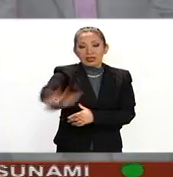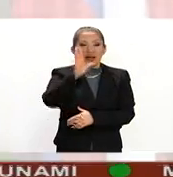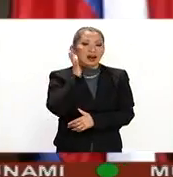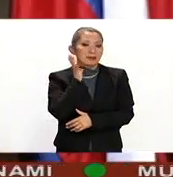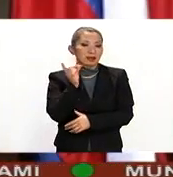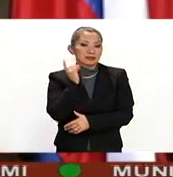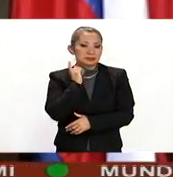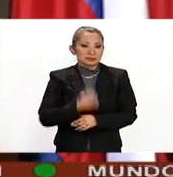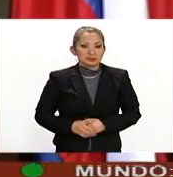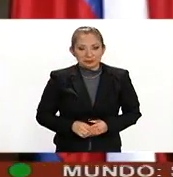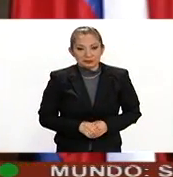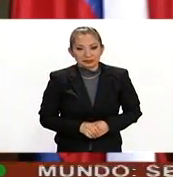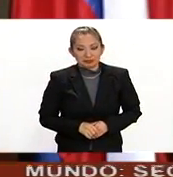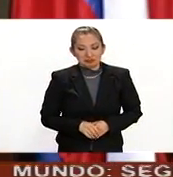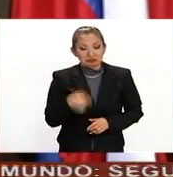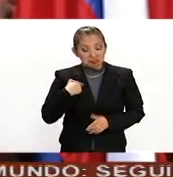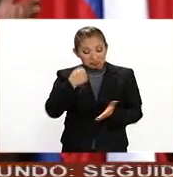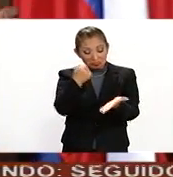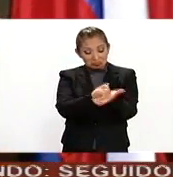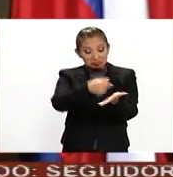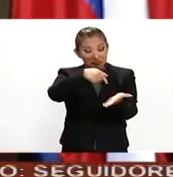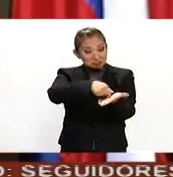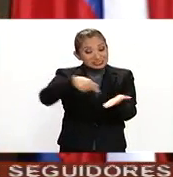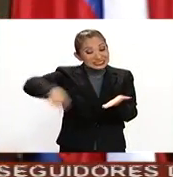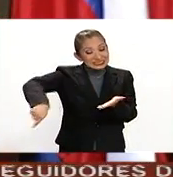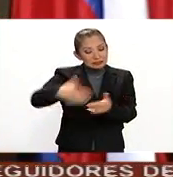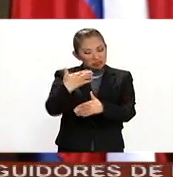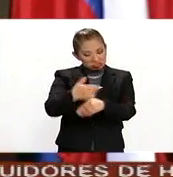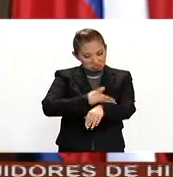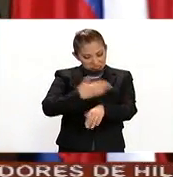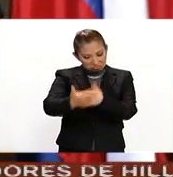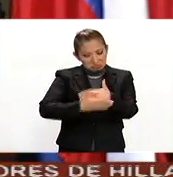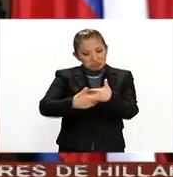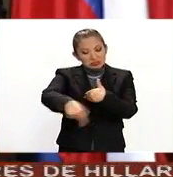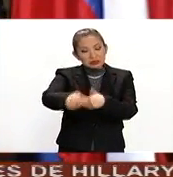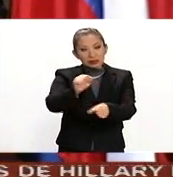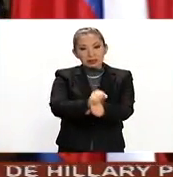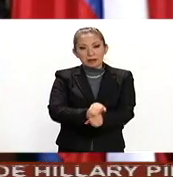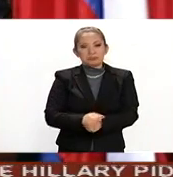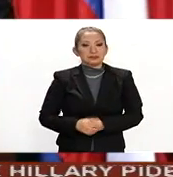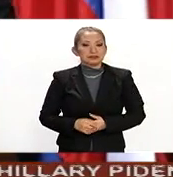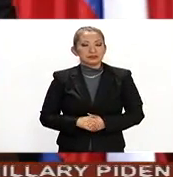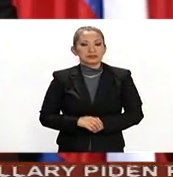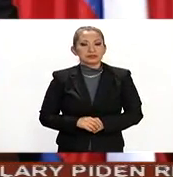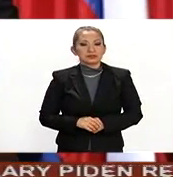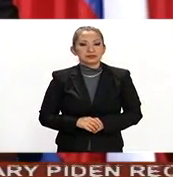Cámara. La refrendación se aprobada en el curso de la semana entrante.